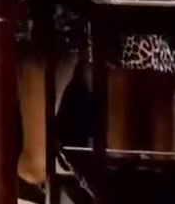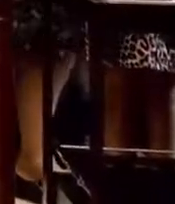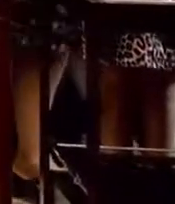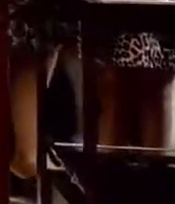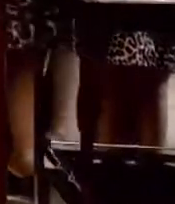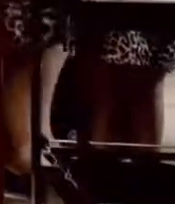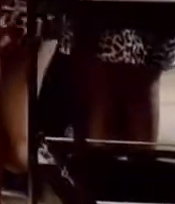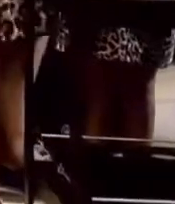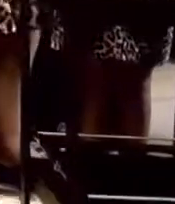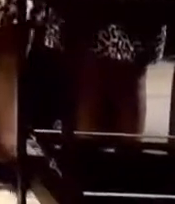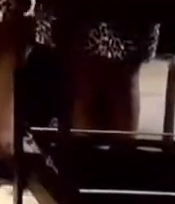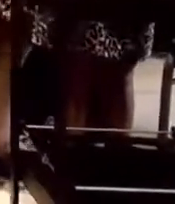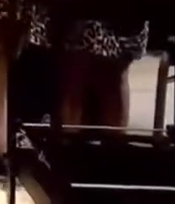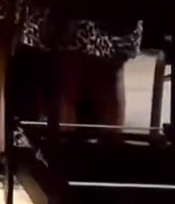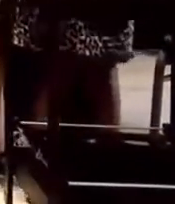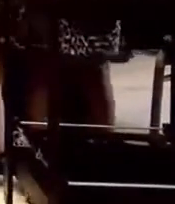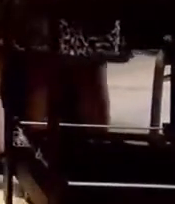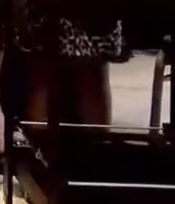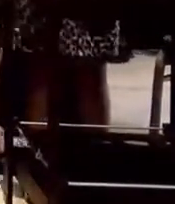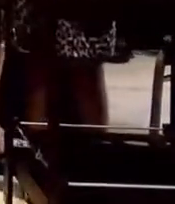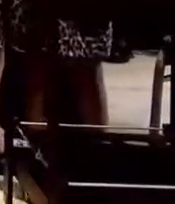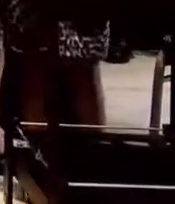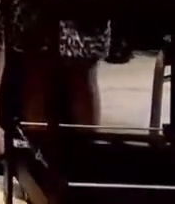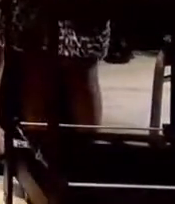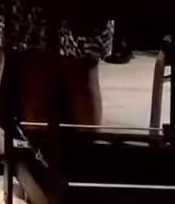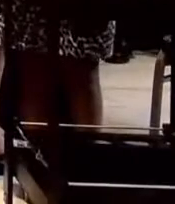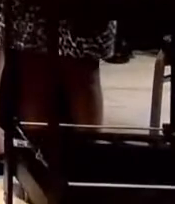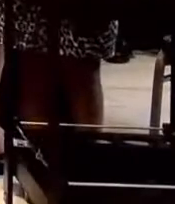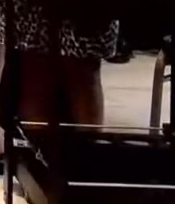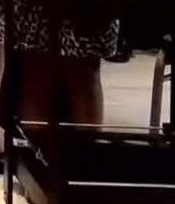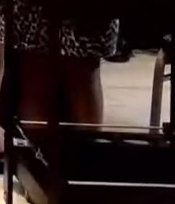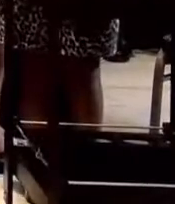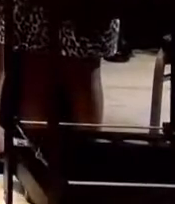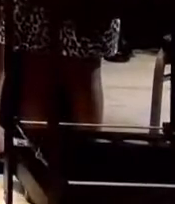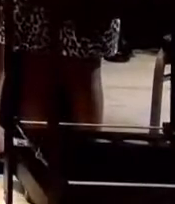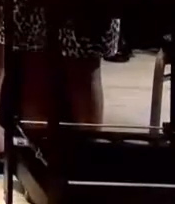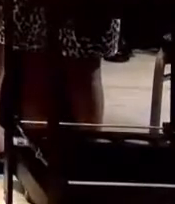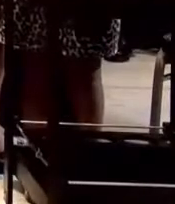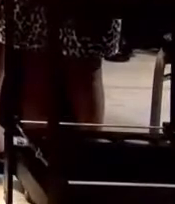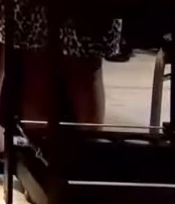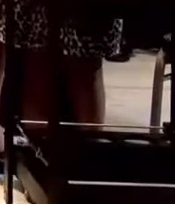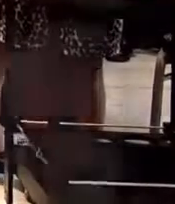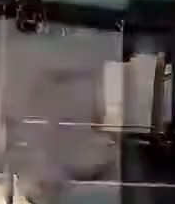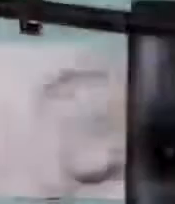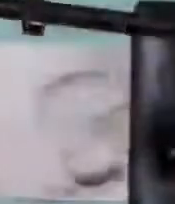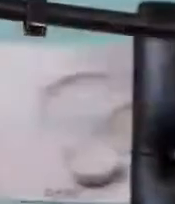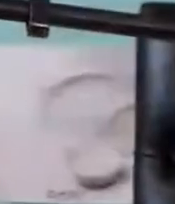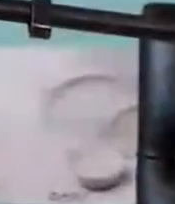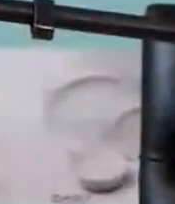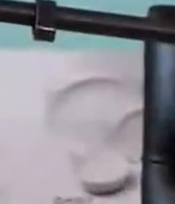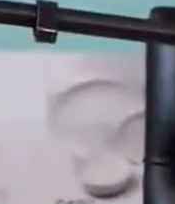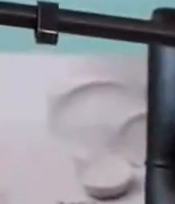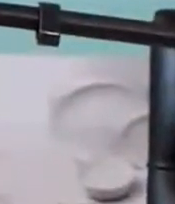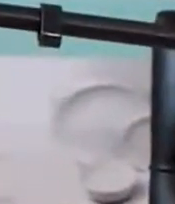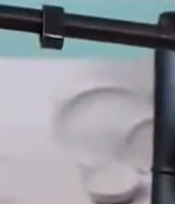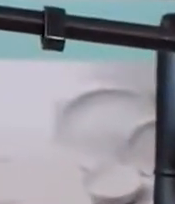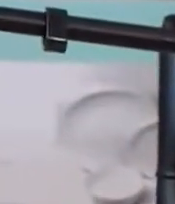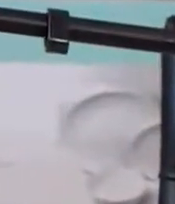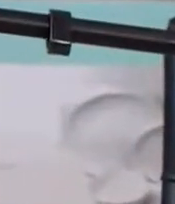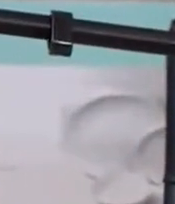Véngase, todas las mamacitas que se puedan. A ti que me diste tu vida, tu amor y tu